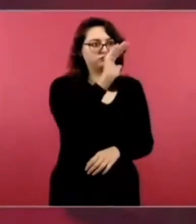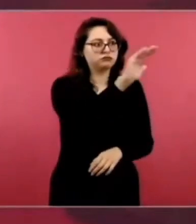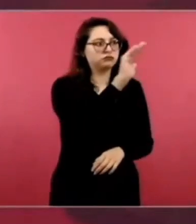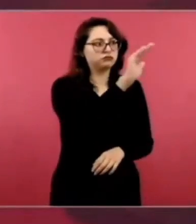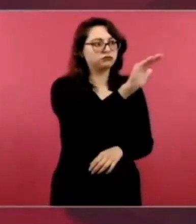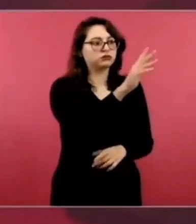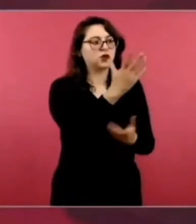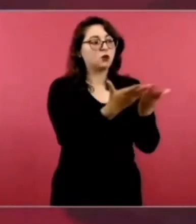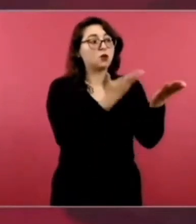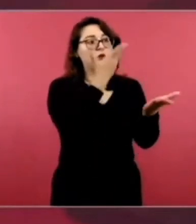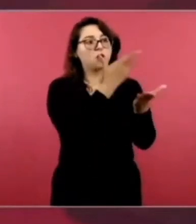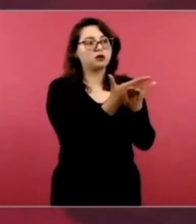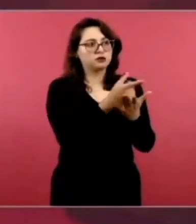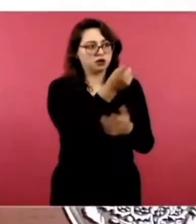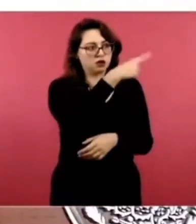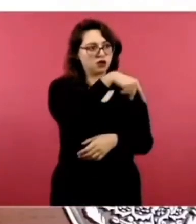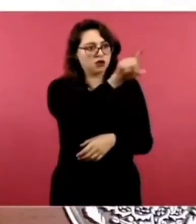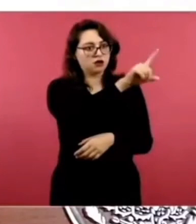queja,